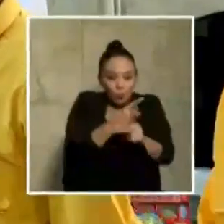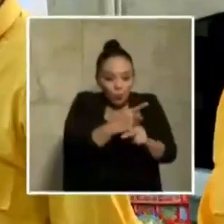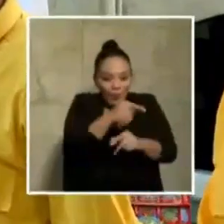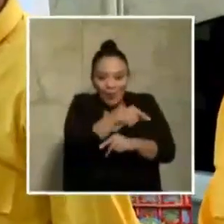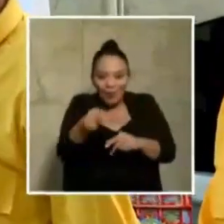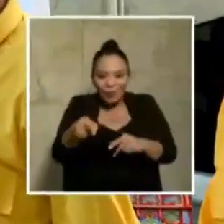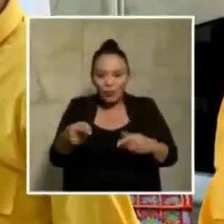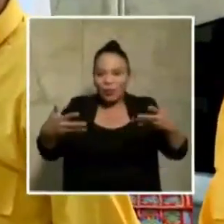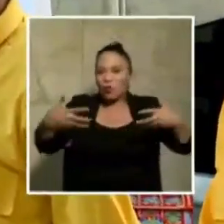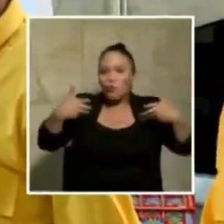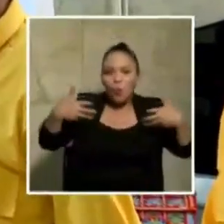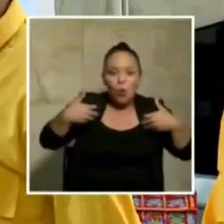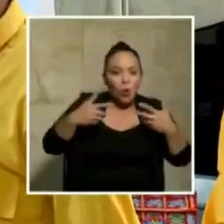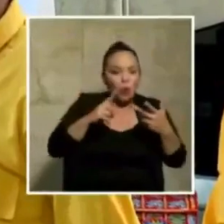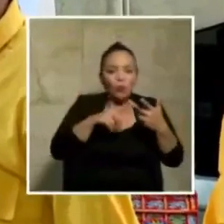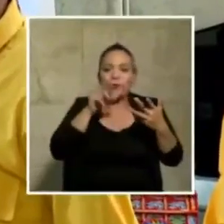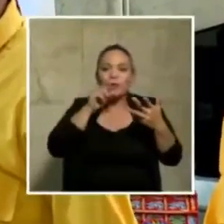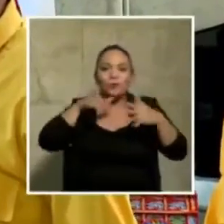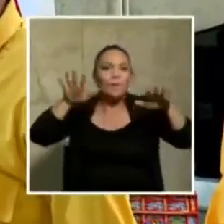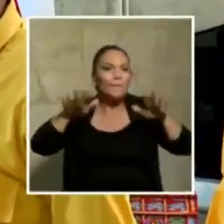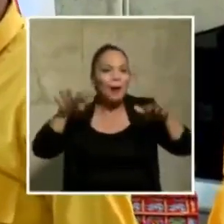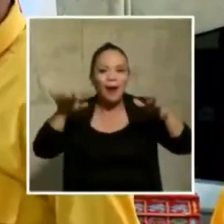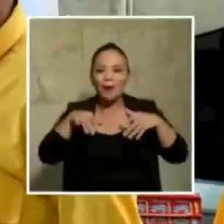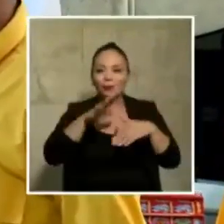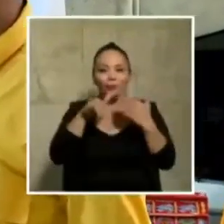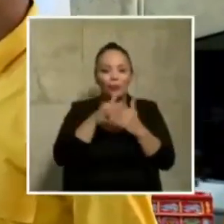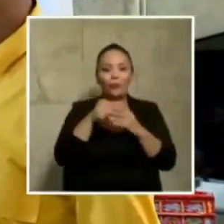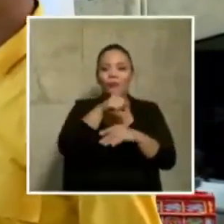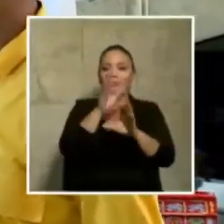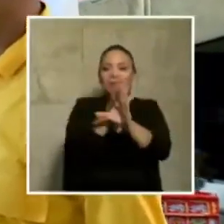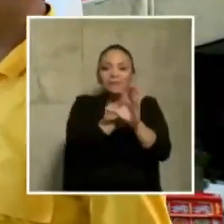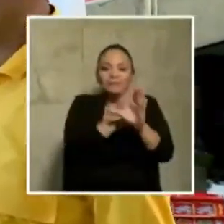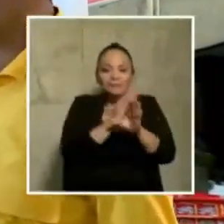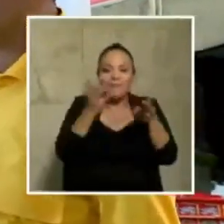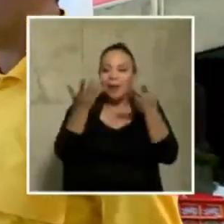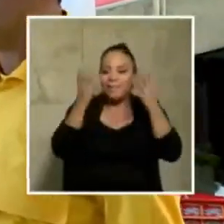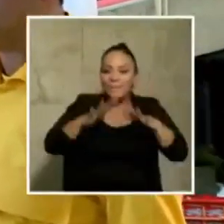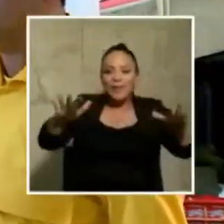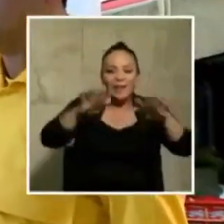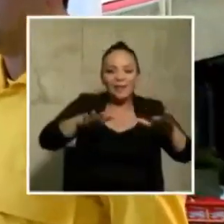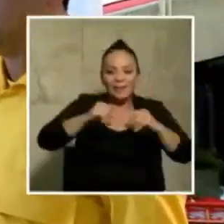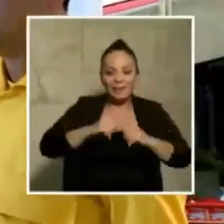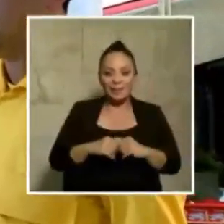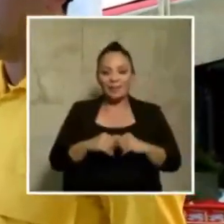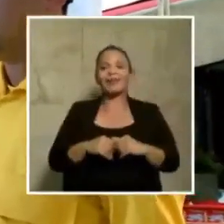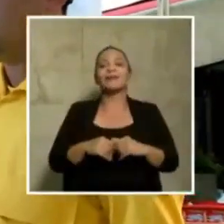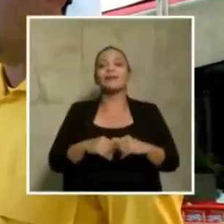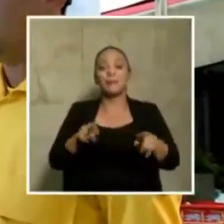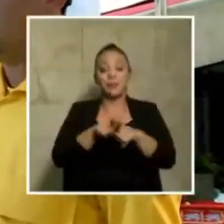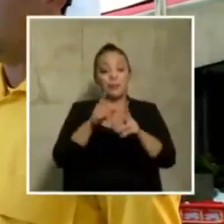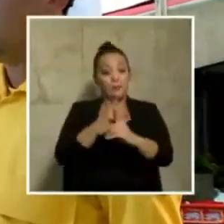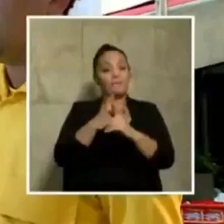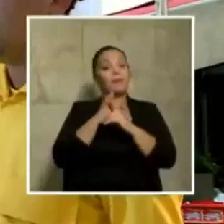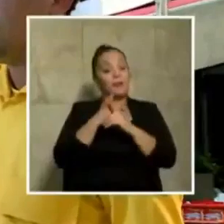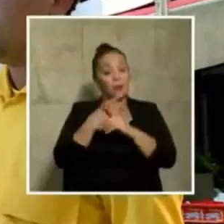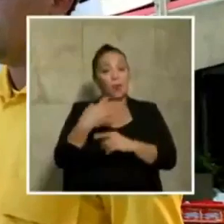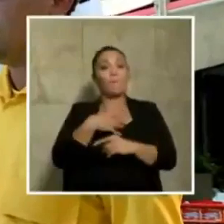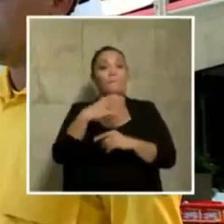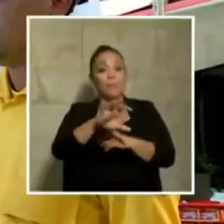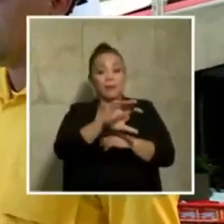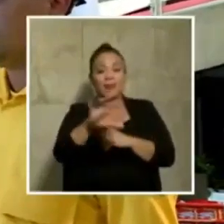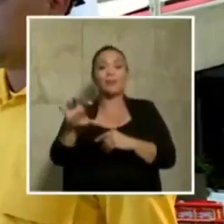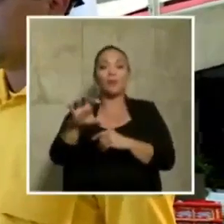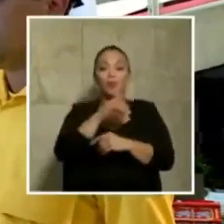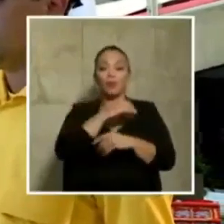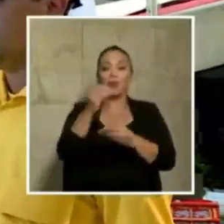los monos, a los pájaros, y conservándoles el ambiente y al mismo tiempo defendiendo el patrimonio